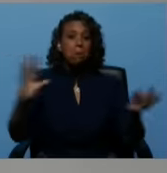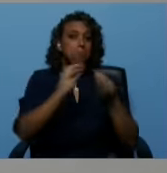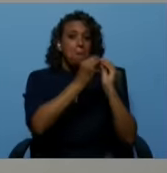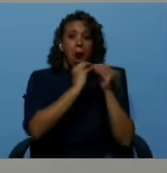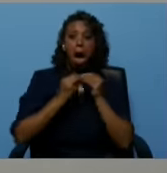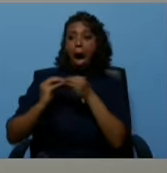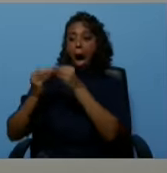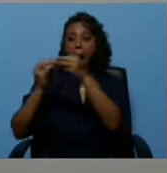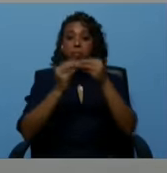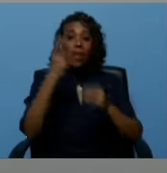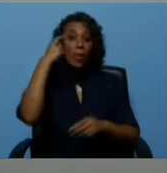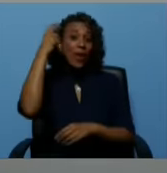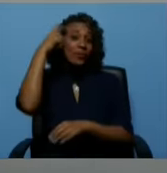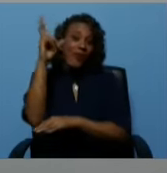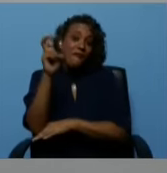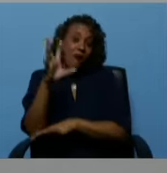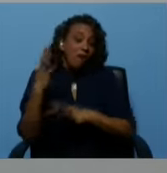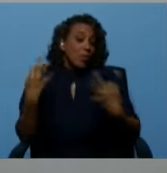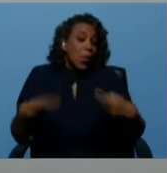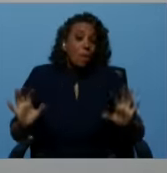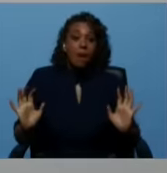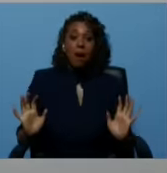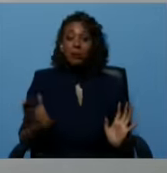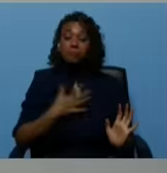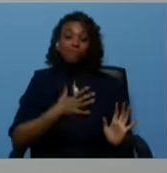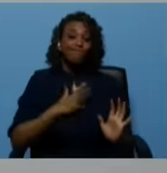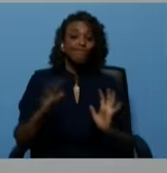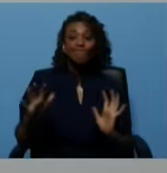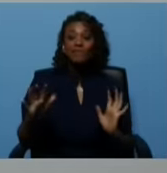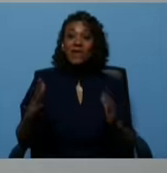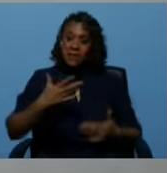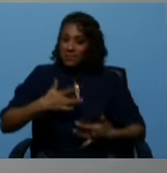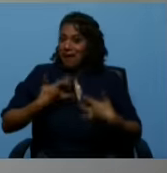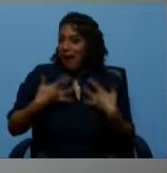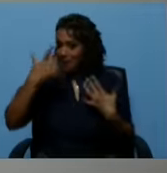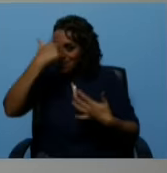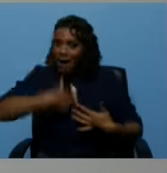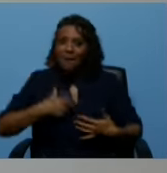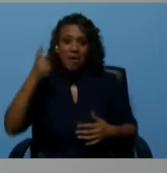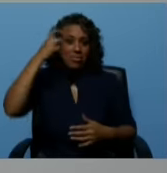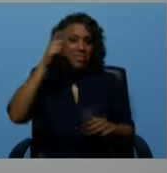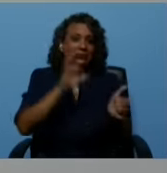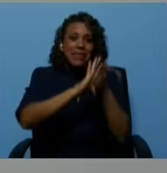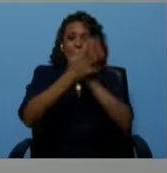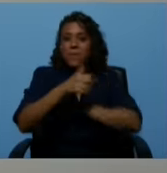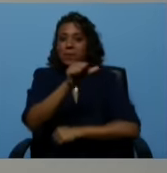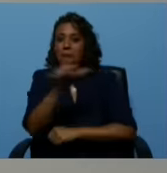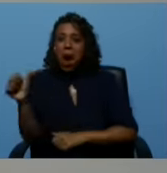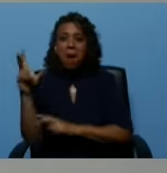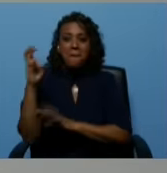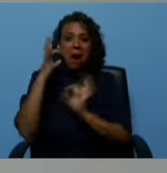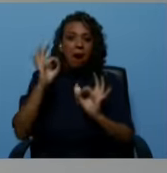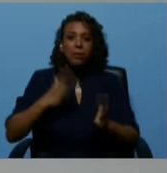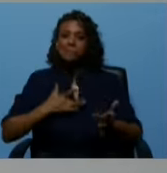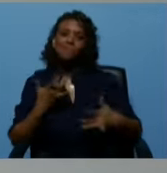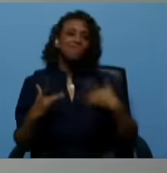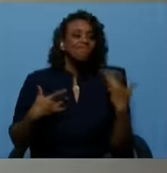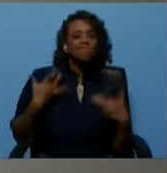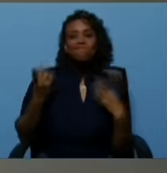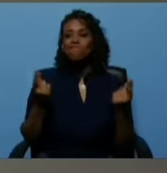preparándose porque es viernes. Y el cuerpo lo sabe. Mi parroquia.